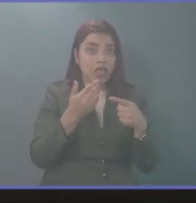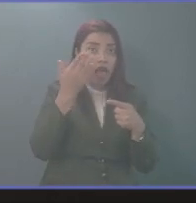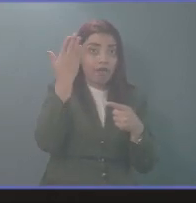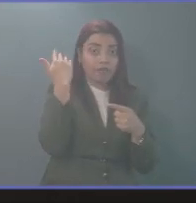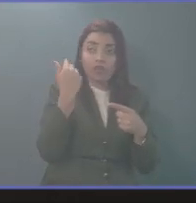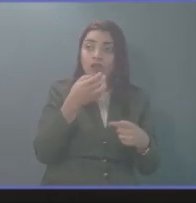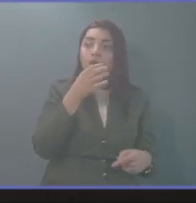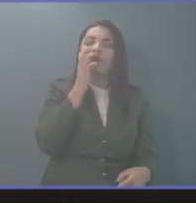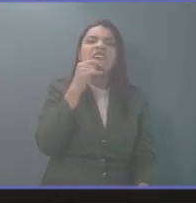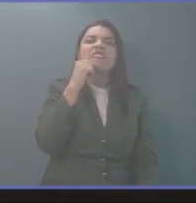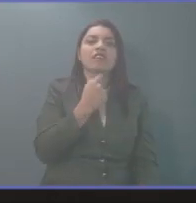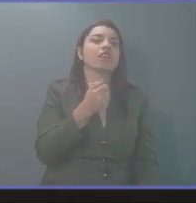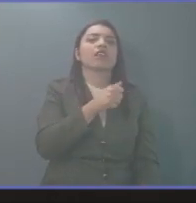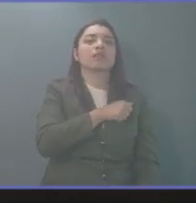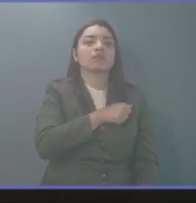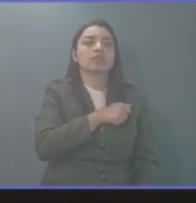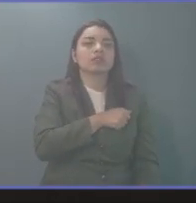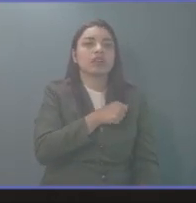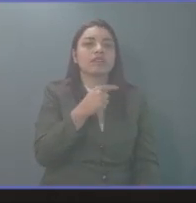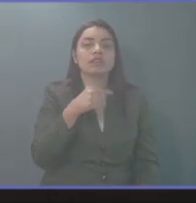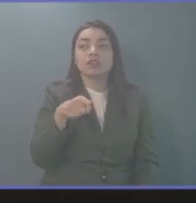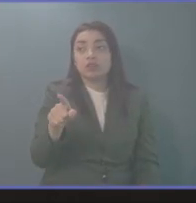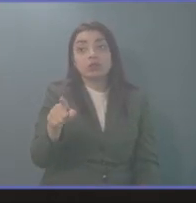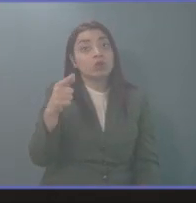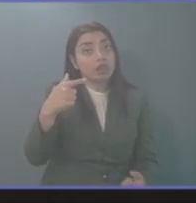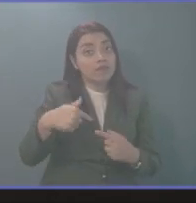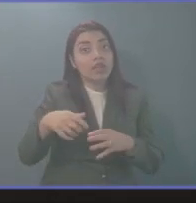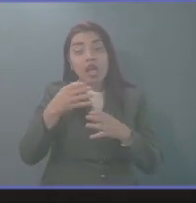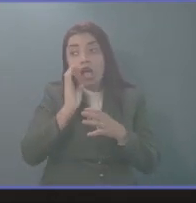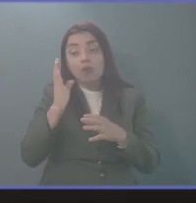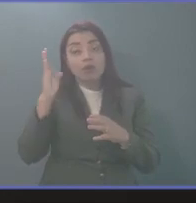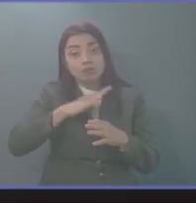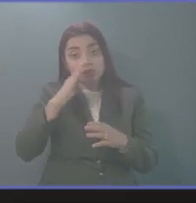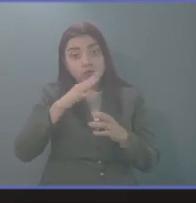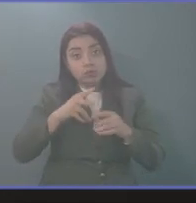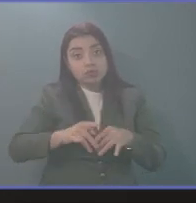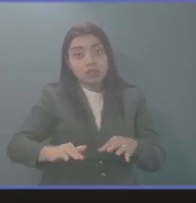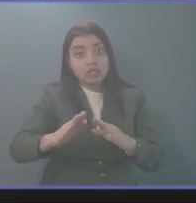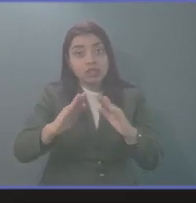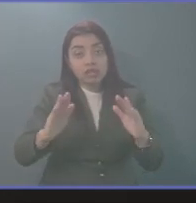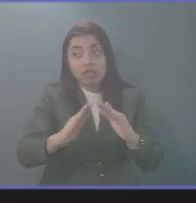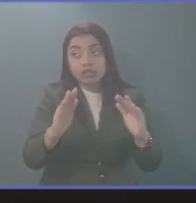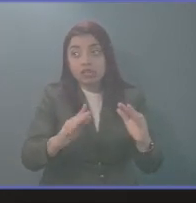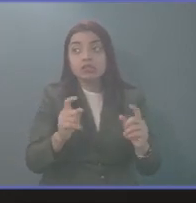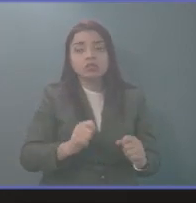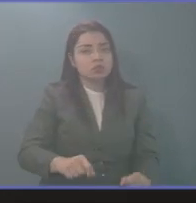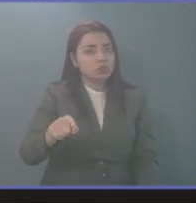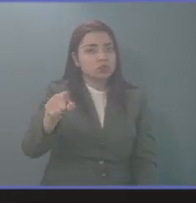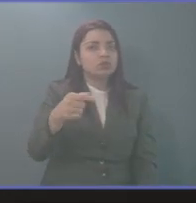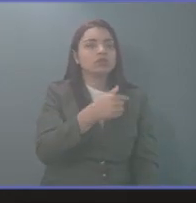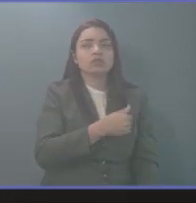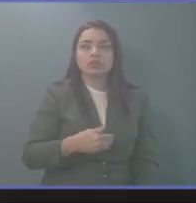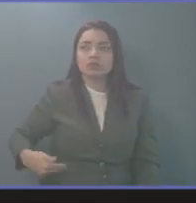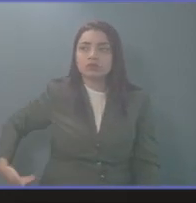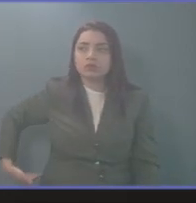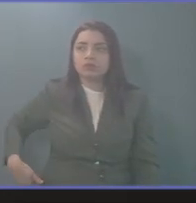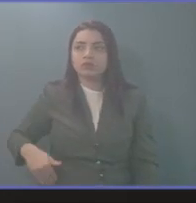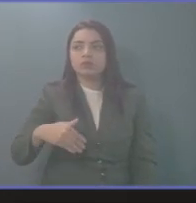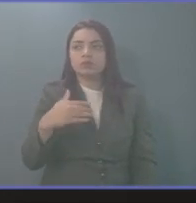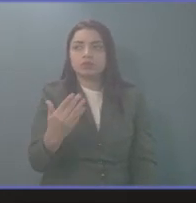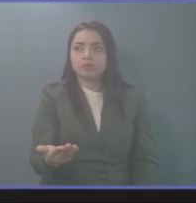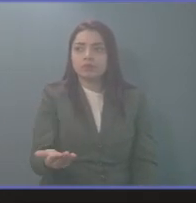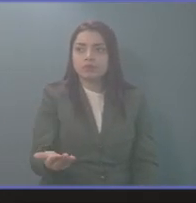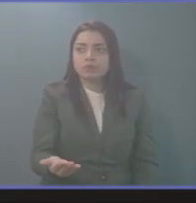¿a quién fue el responsable? Y si todavía esa agua sigue llegando de manera contaminada. Usted como presidente, recuerde